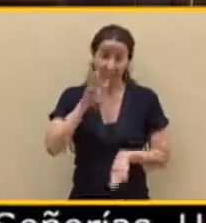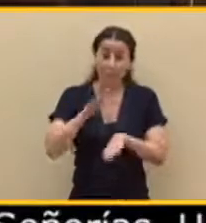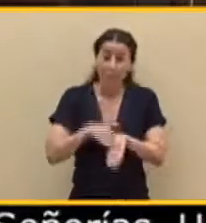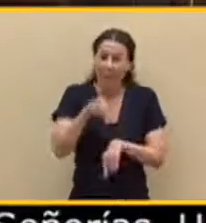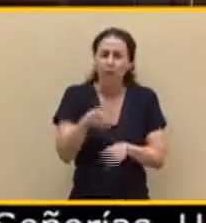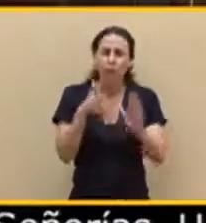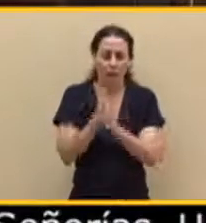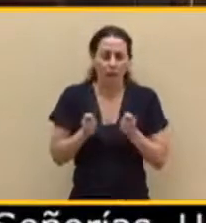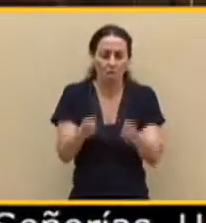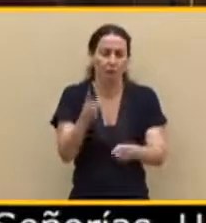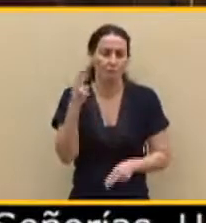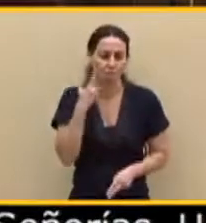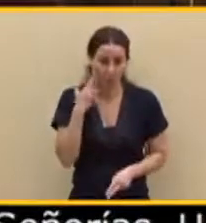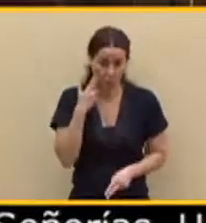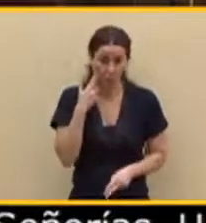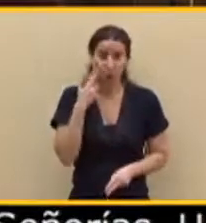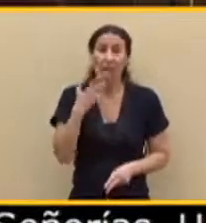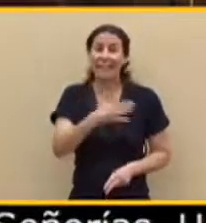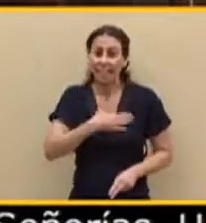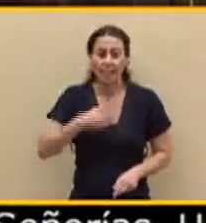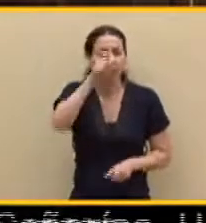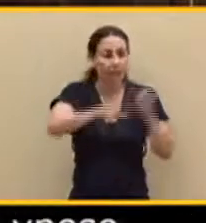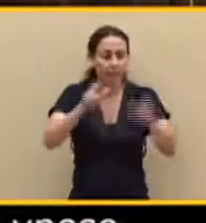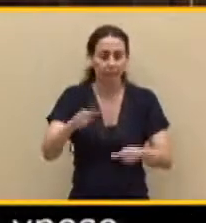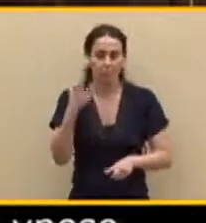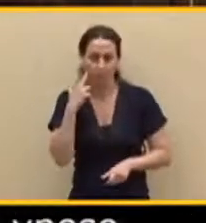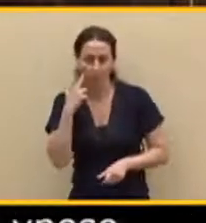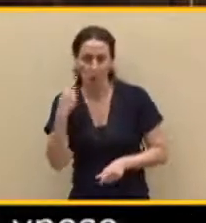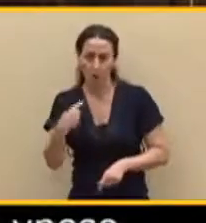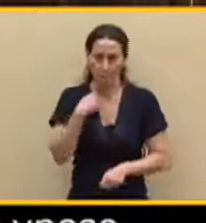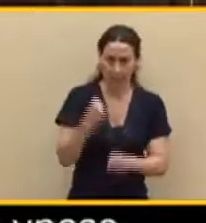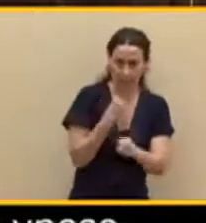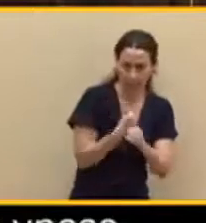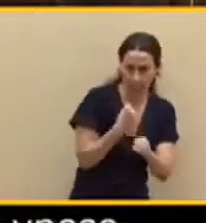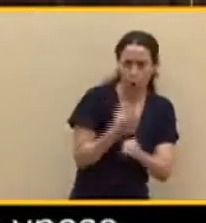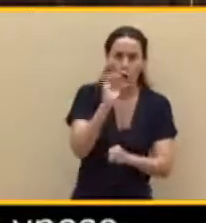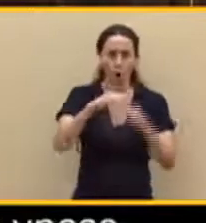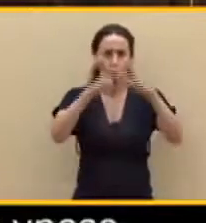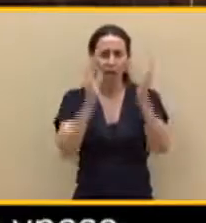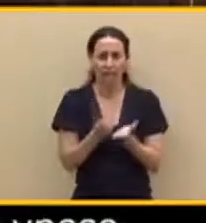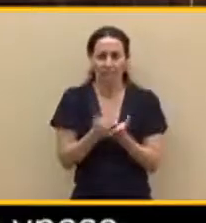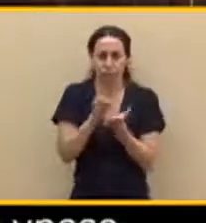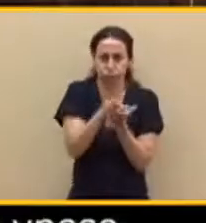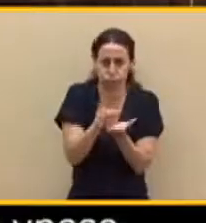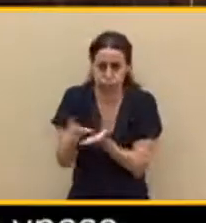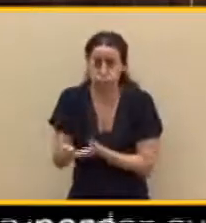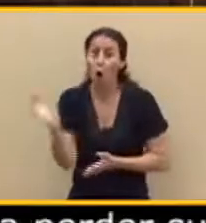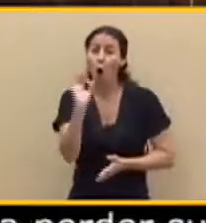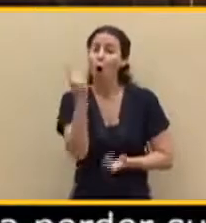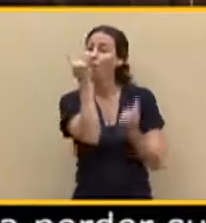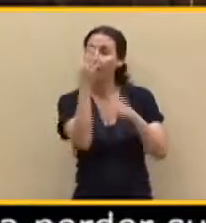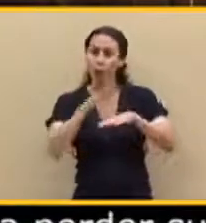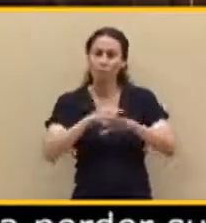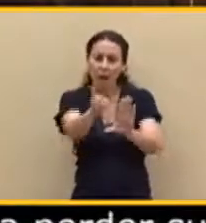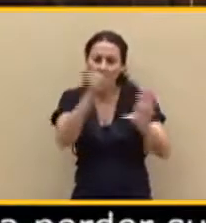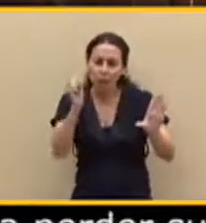Necesitan que la gente tenga miedo a perder su trabajo, que la gente tenga miedo a ser desahuciada, a no llenar la nevera el mes que viene, a que sus